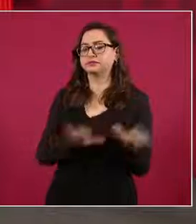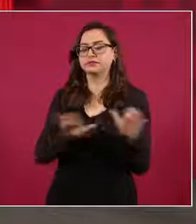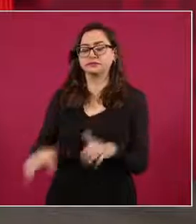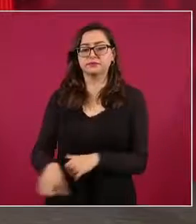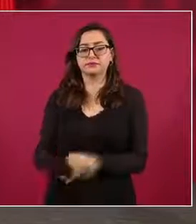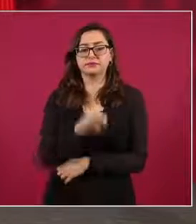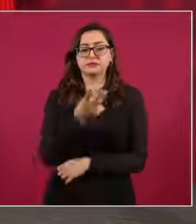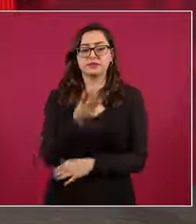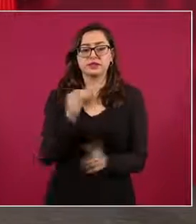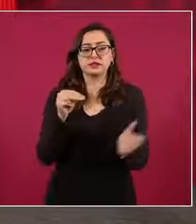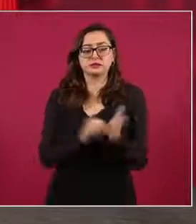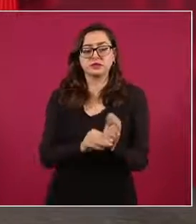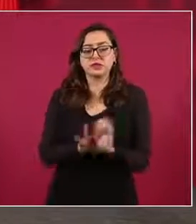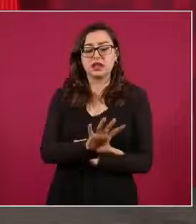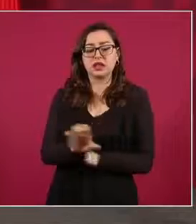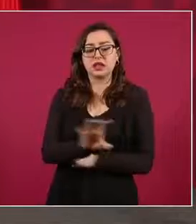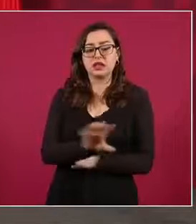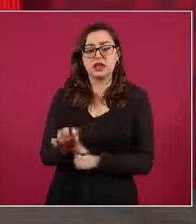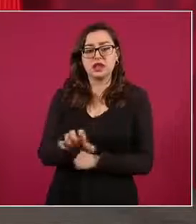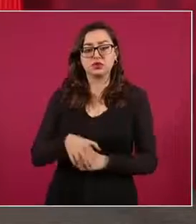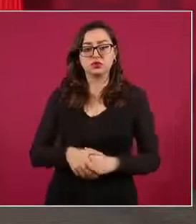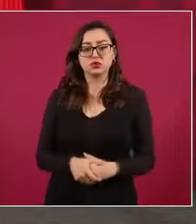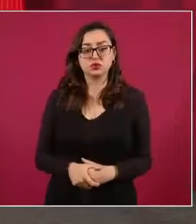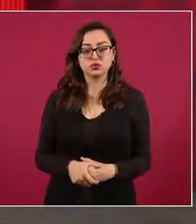Esa es la herencia